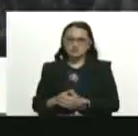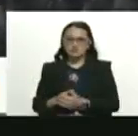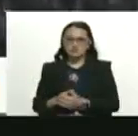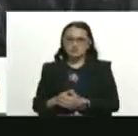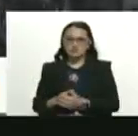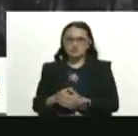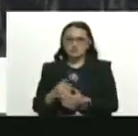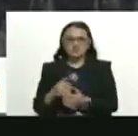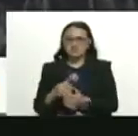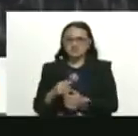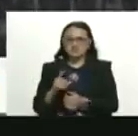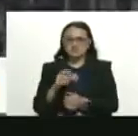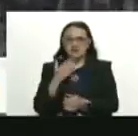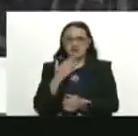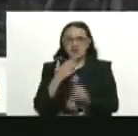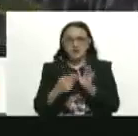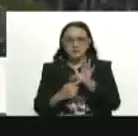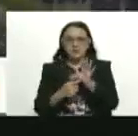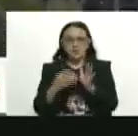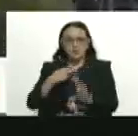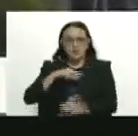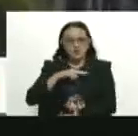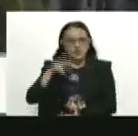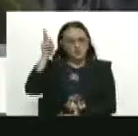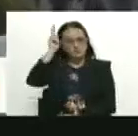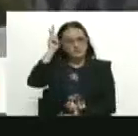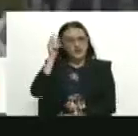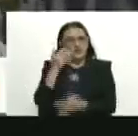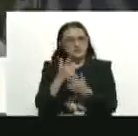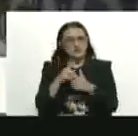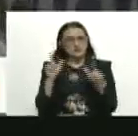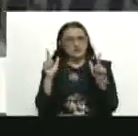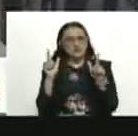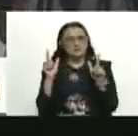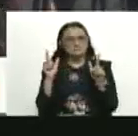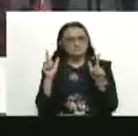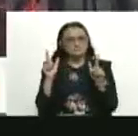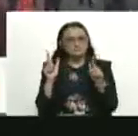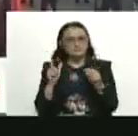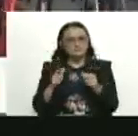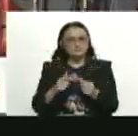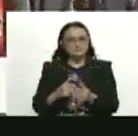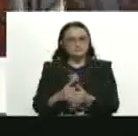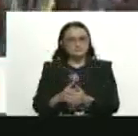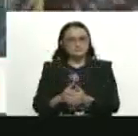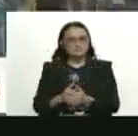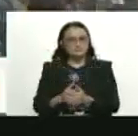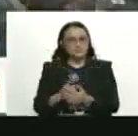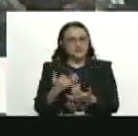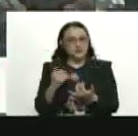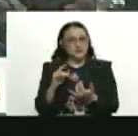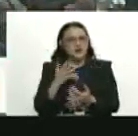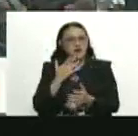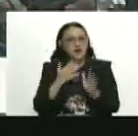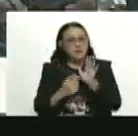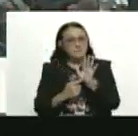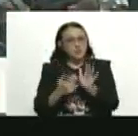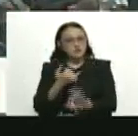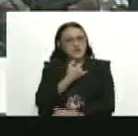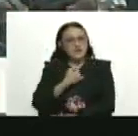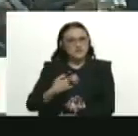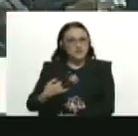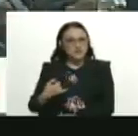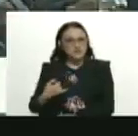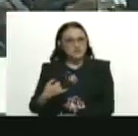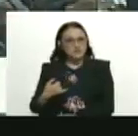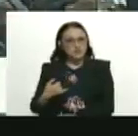inspirado en el ejemplo histórico de nuestros aborígenes y libertadores, que son nuestra principal fuente de inspiración, ejemplo de sacrificio y